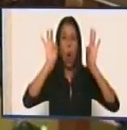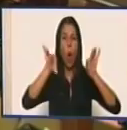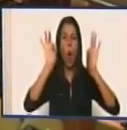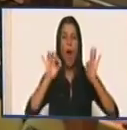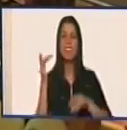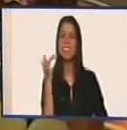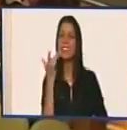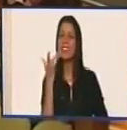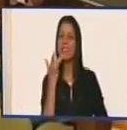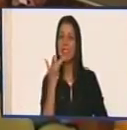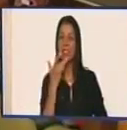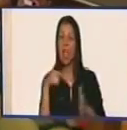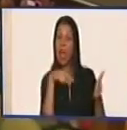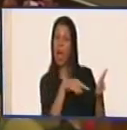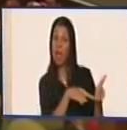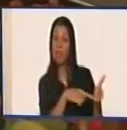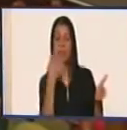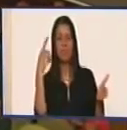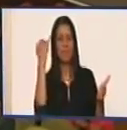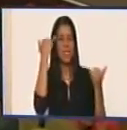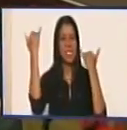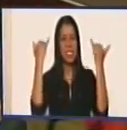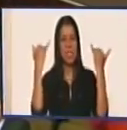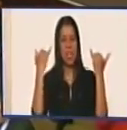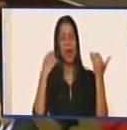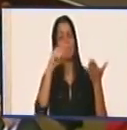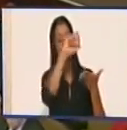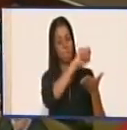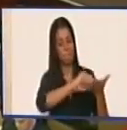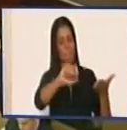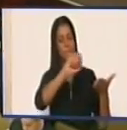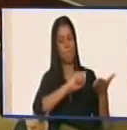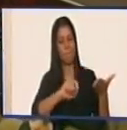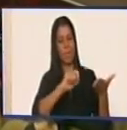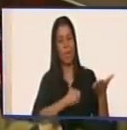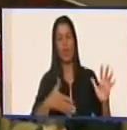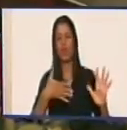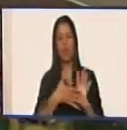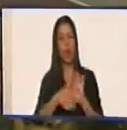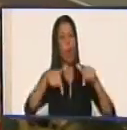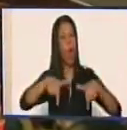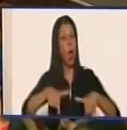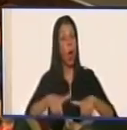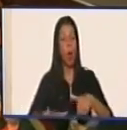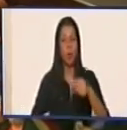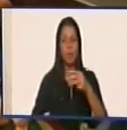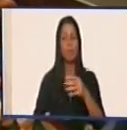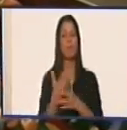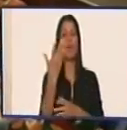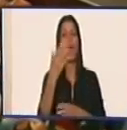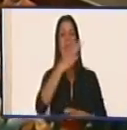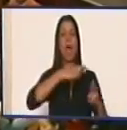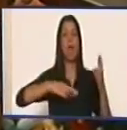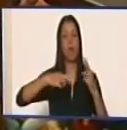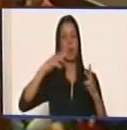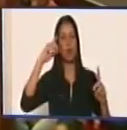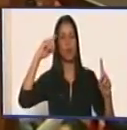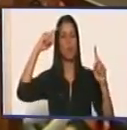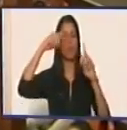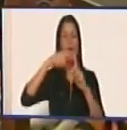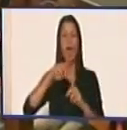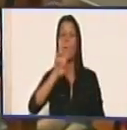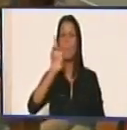ahí estaban ya planteadas las líneas gruesas de lo que hoy es ya, ahora sí, 20 años